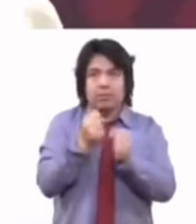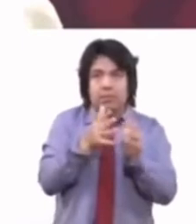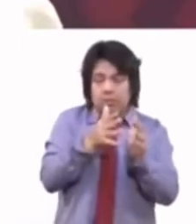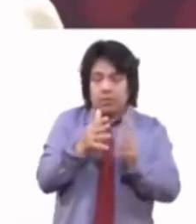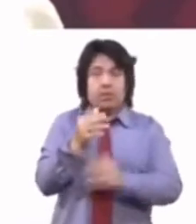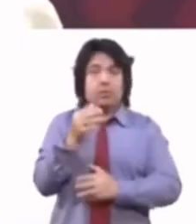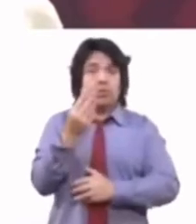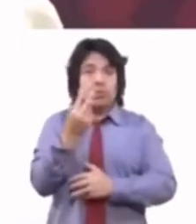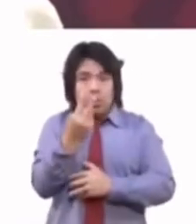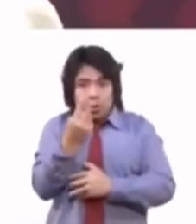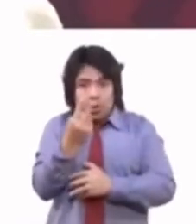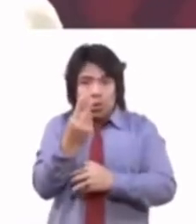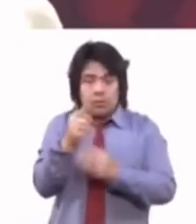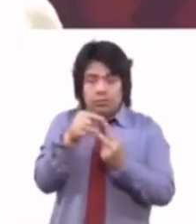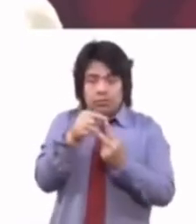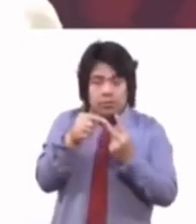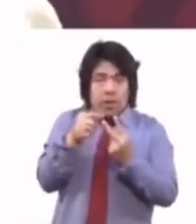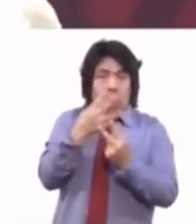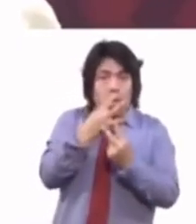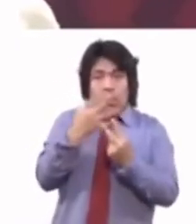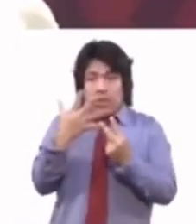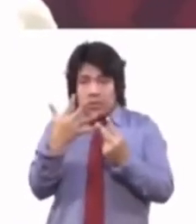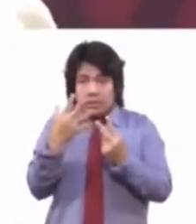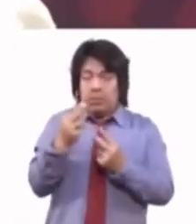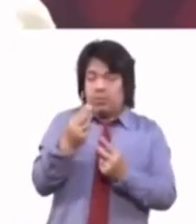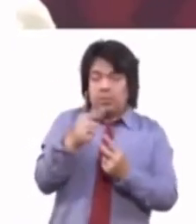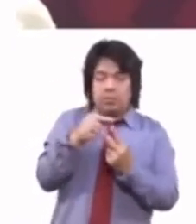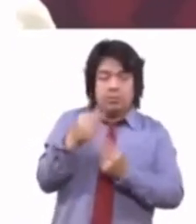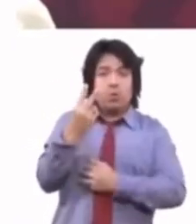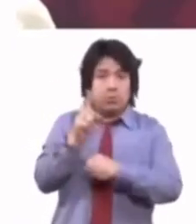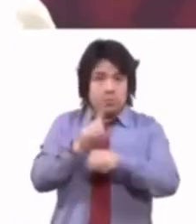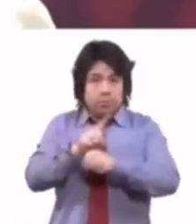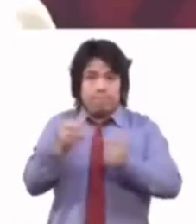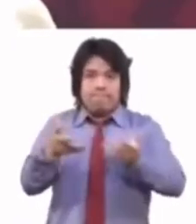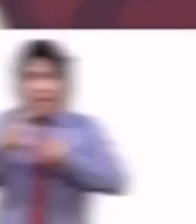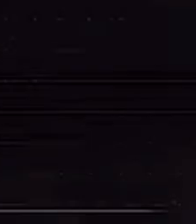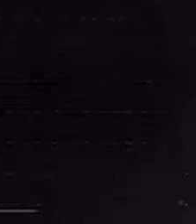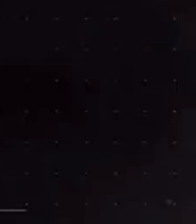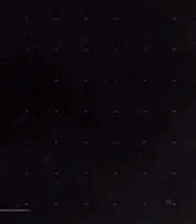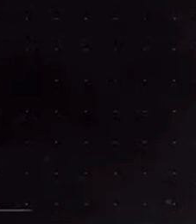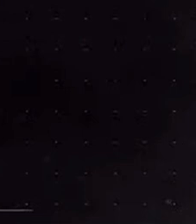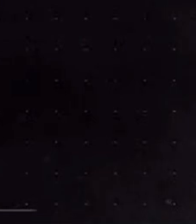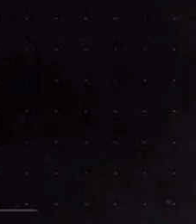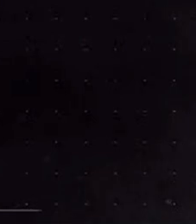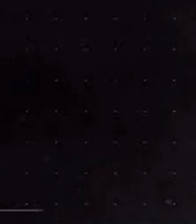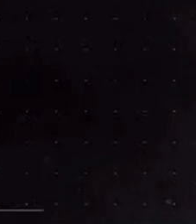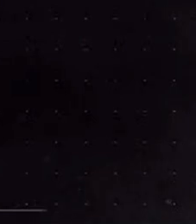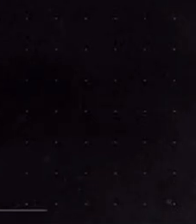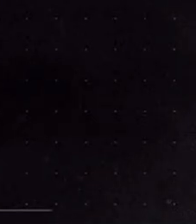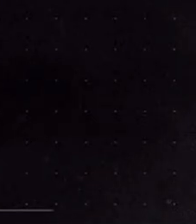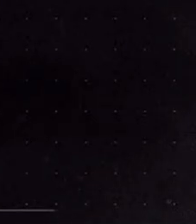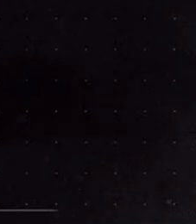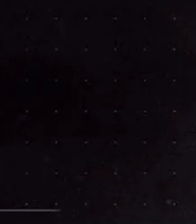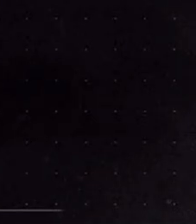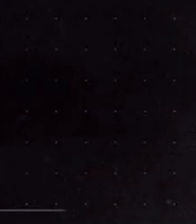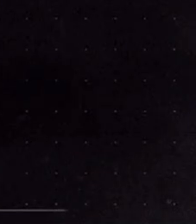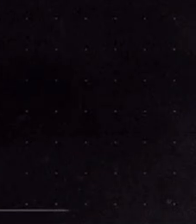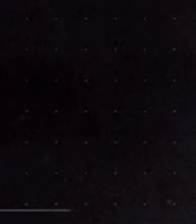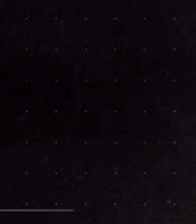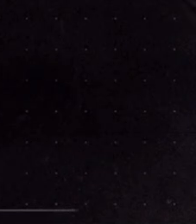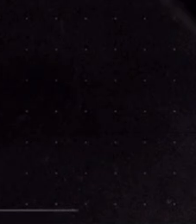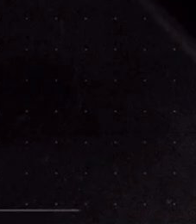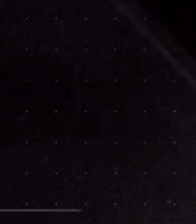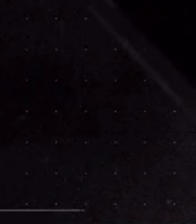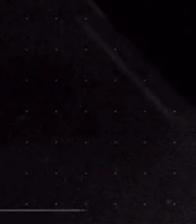la recomendación. Reclamo que no gustó a la jefa de gobierno. Yo quisiera que, pensé que usted ya se había hablado con